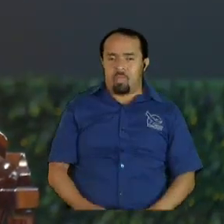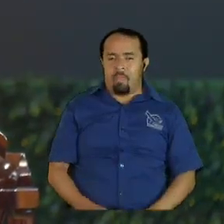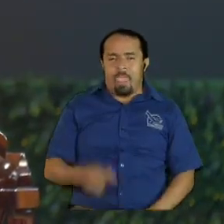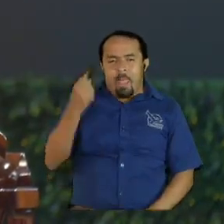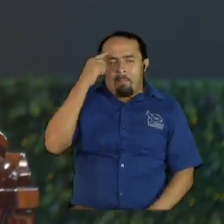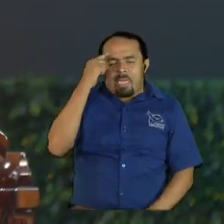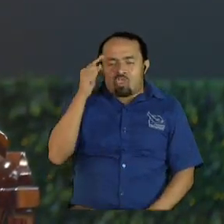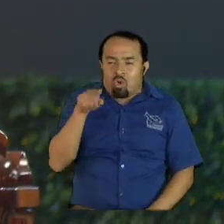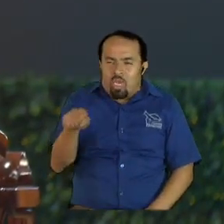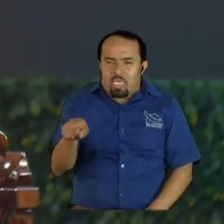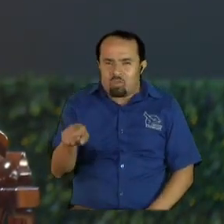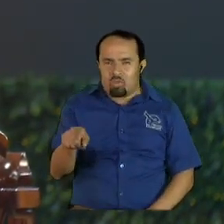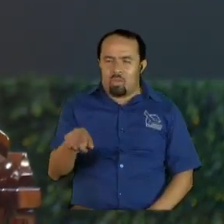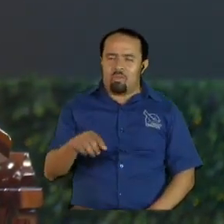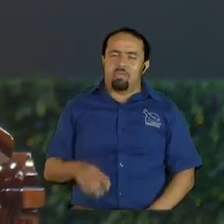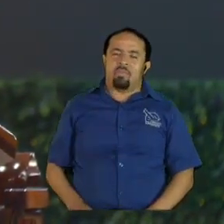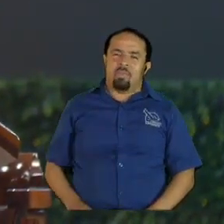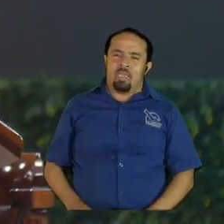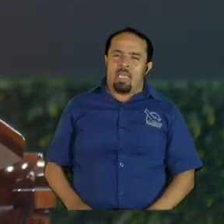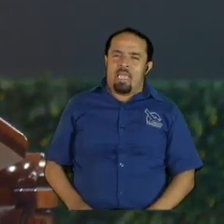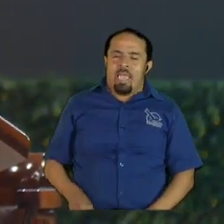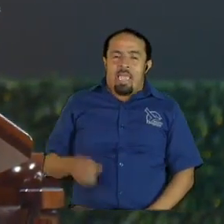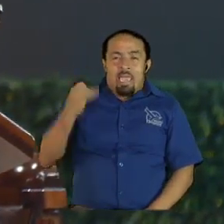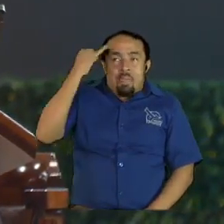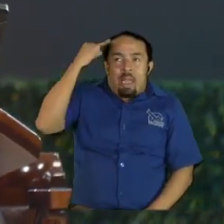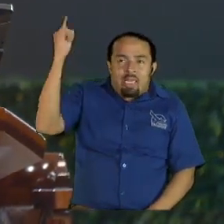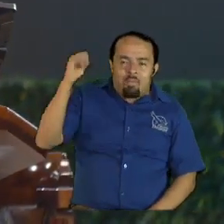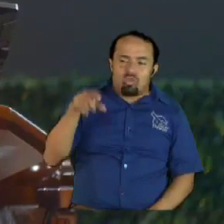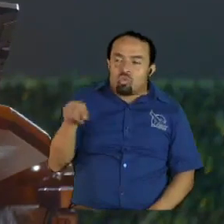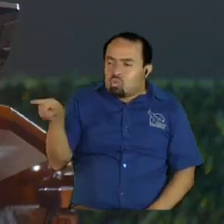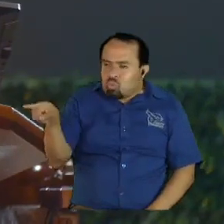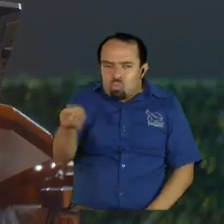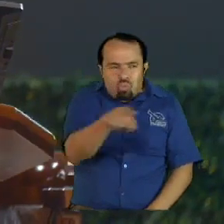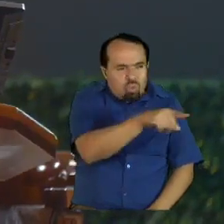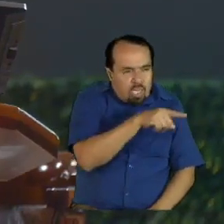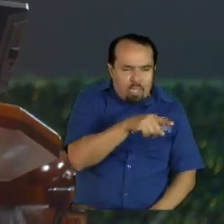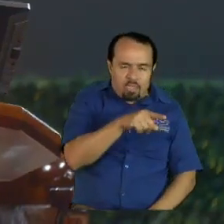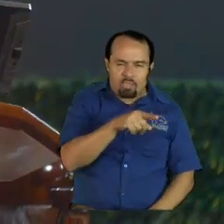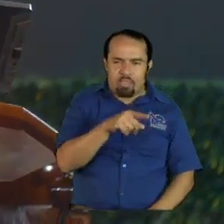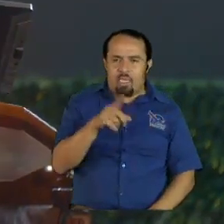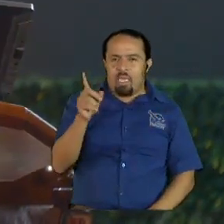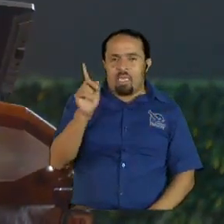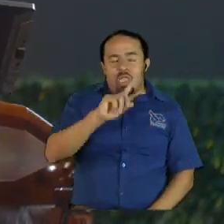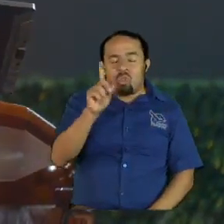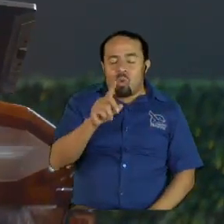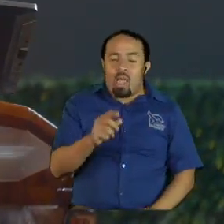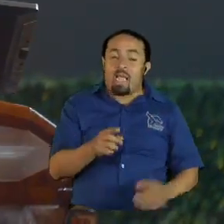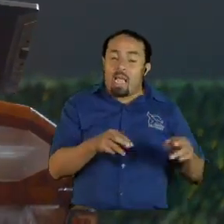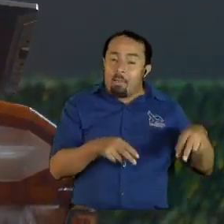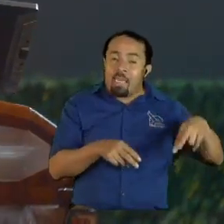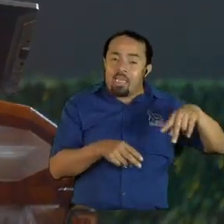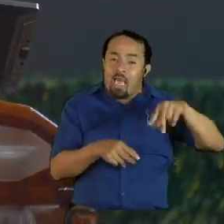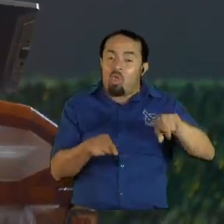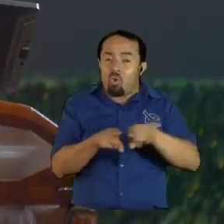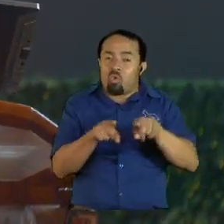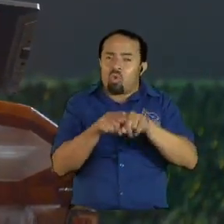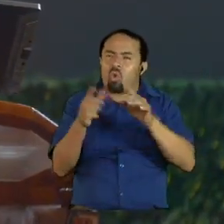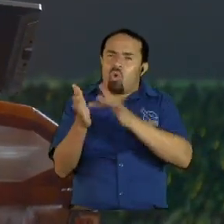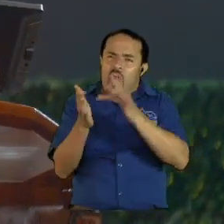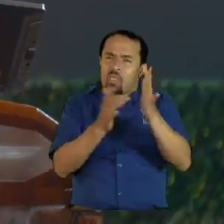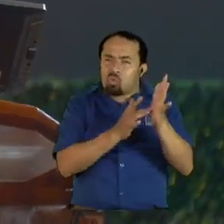usted, que no es Juan, que no anda con el mejor maestro, ni siquiera anda con un maestro, porque nos vemos allá cada